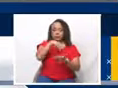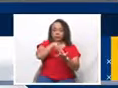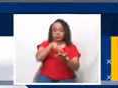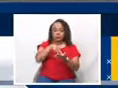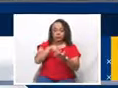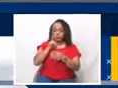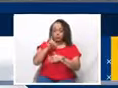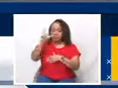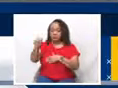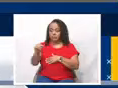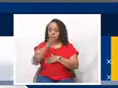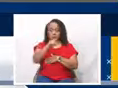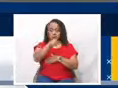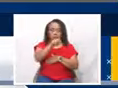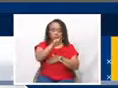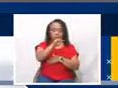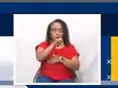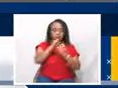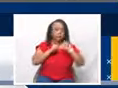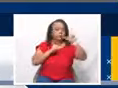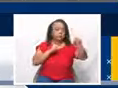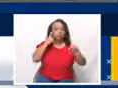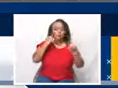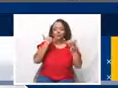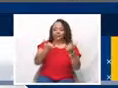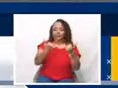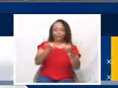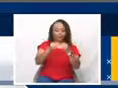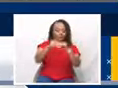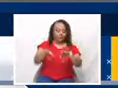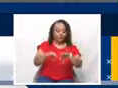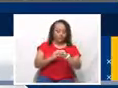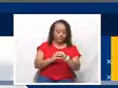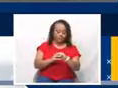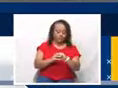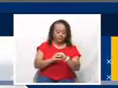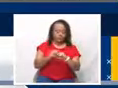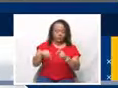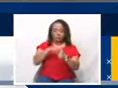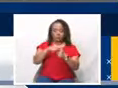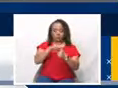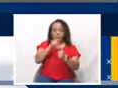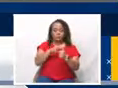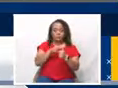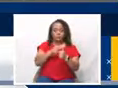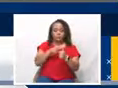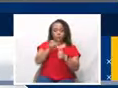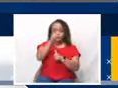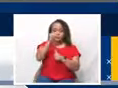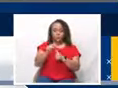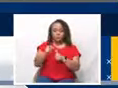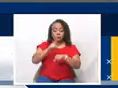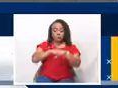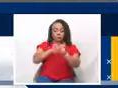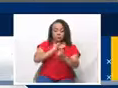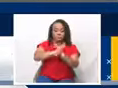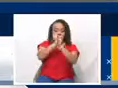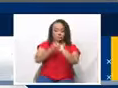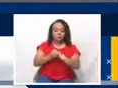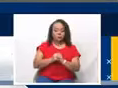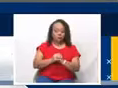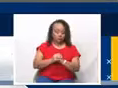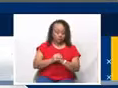un lado y la prótesis andaba por el otro porque ya se le había desajustado. Entonces, en los primeros meses sí fue un periodo de adaptación, principalmente a